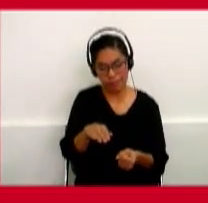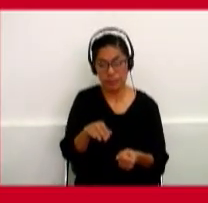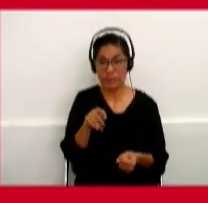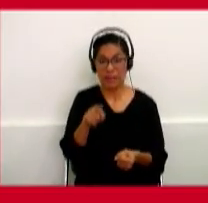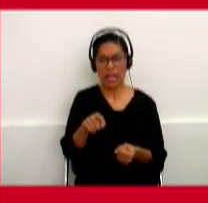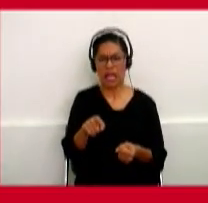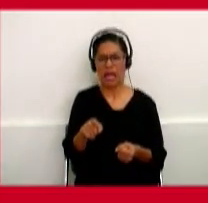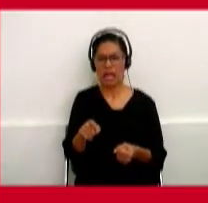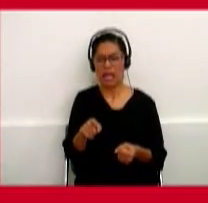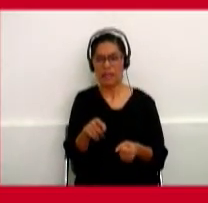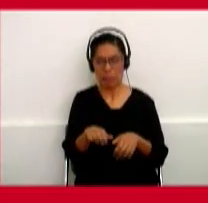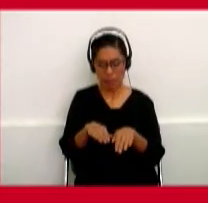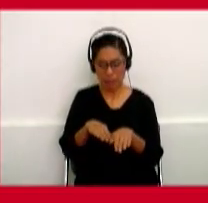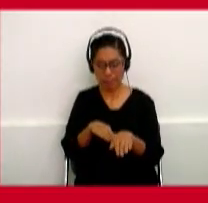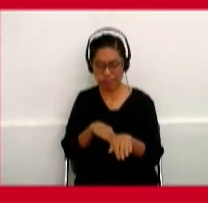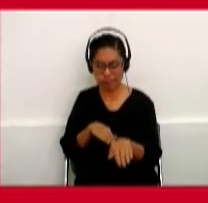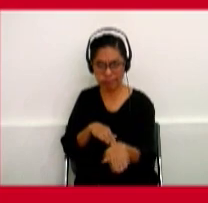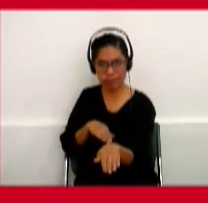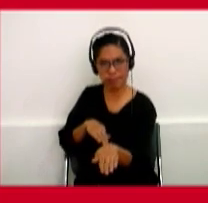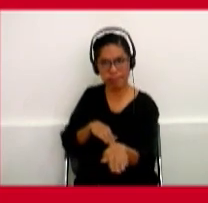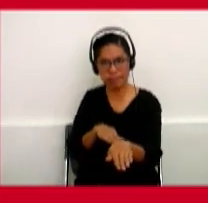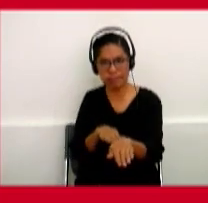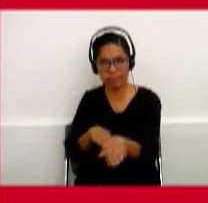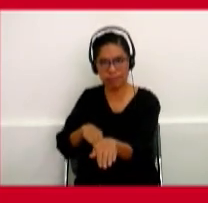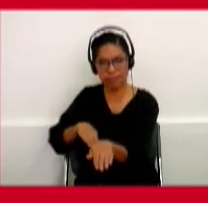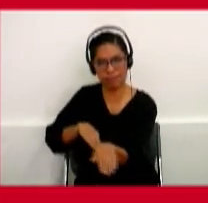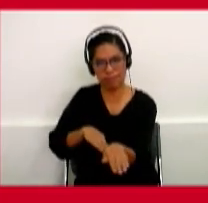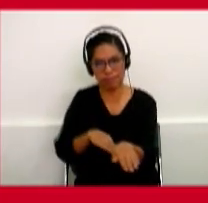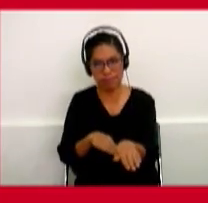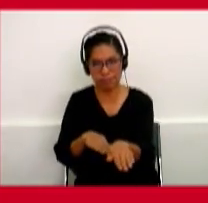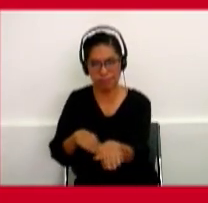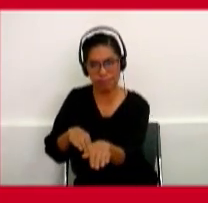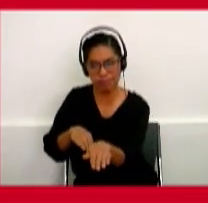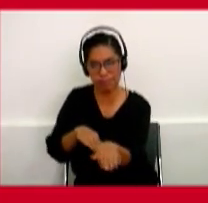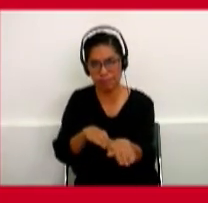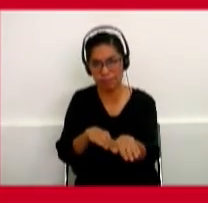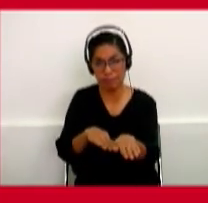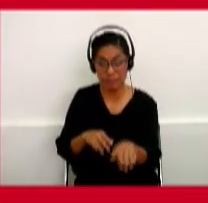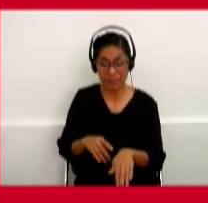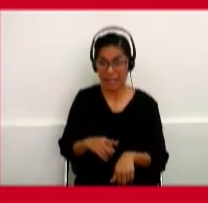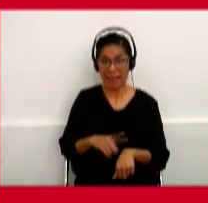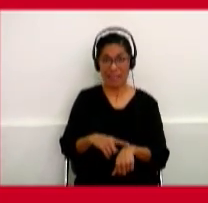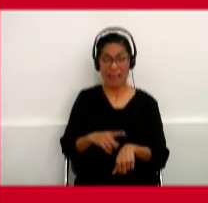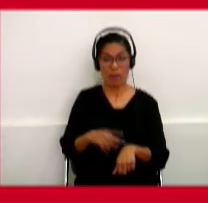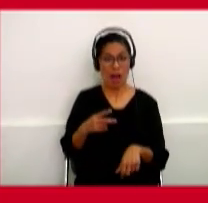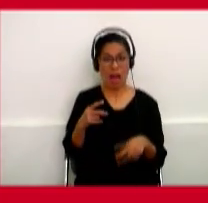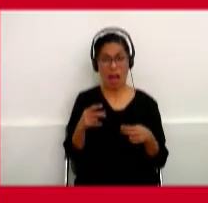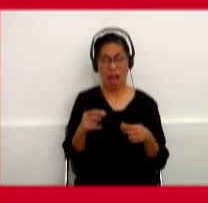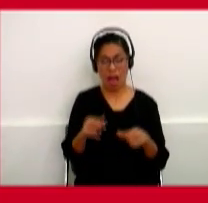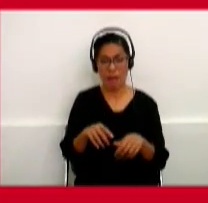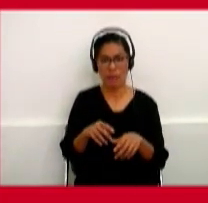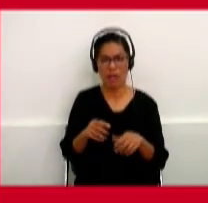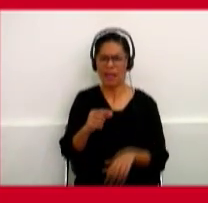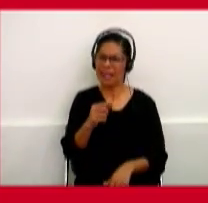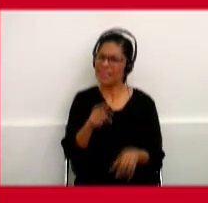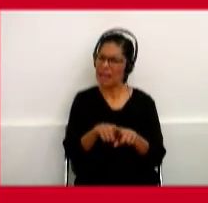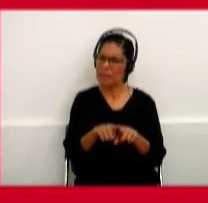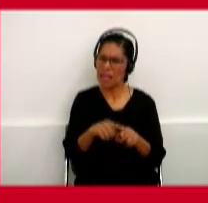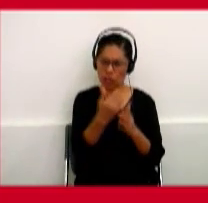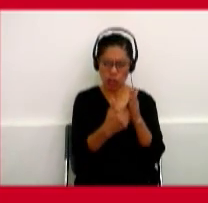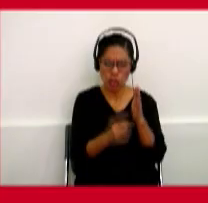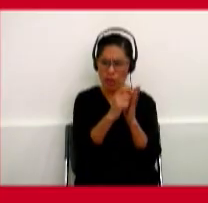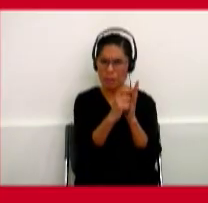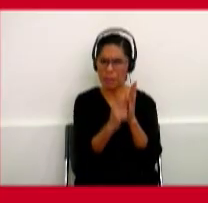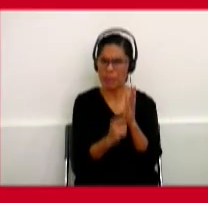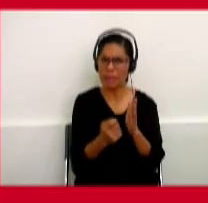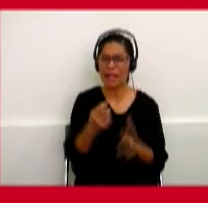camiones conforme se van desplazando por las operaciones. Y lo que hemos visto desde los datos del aceleradómetro y también con los datos de GNSS, pero enfocándonos ahora en